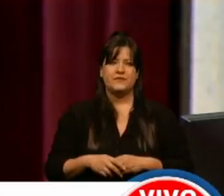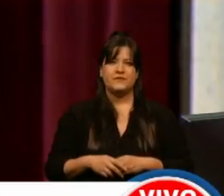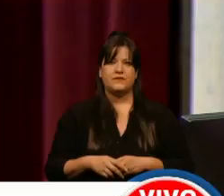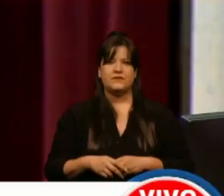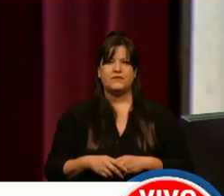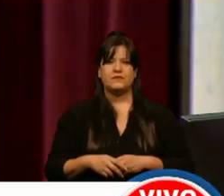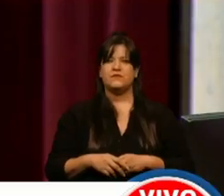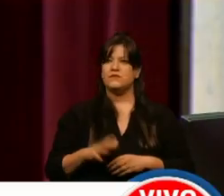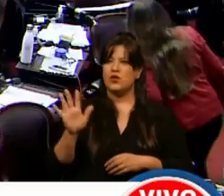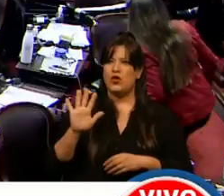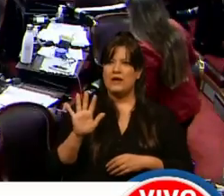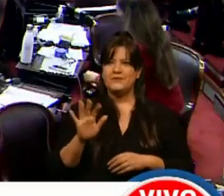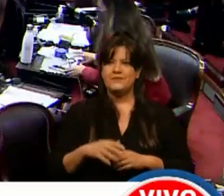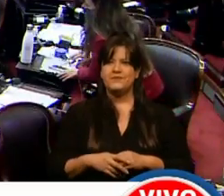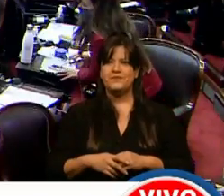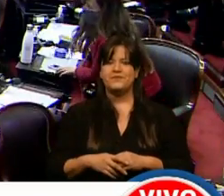hola